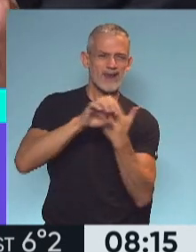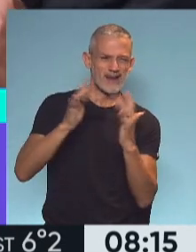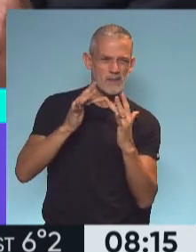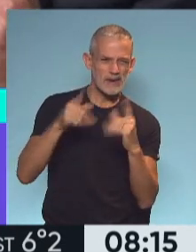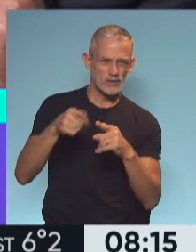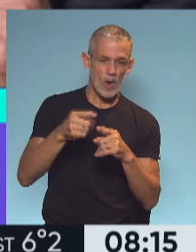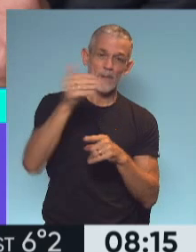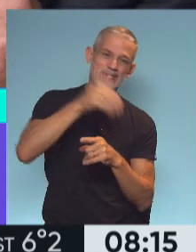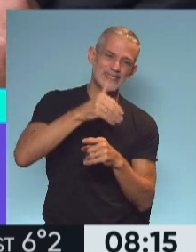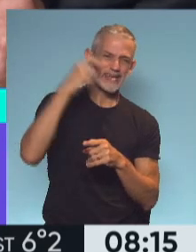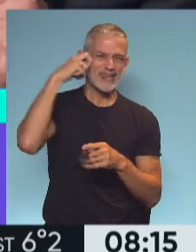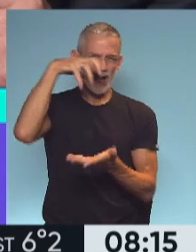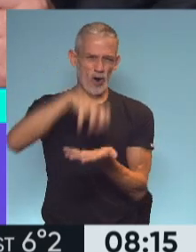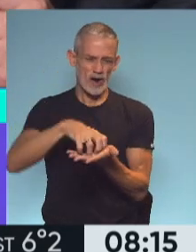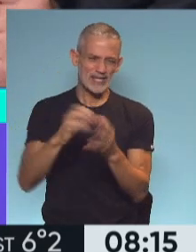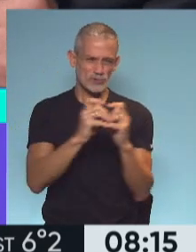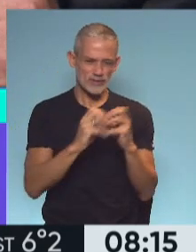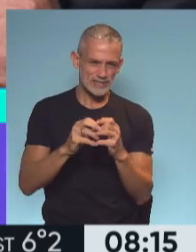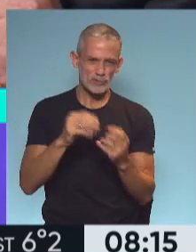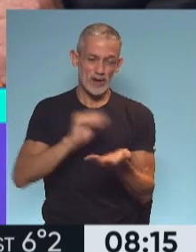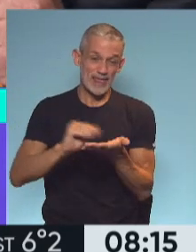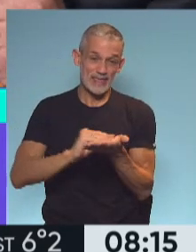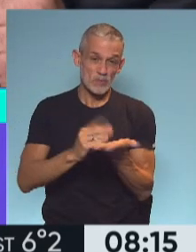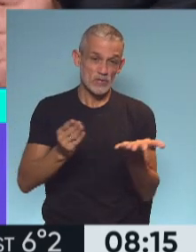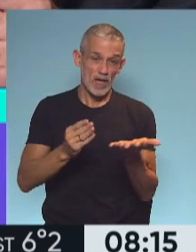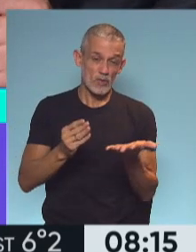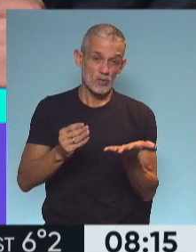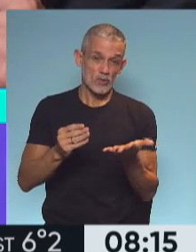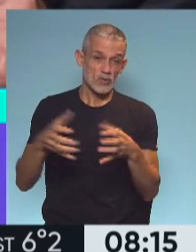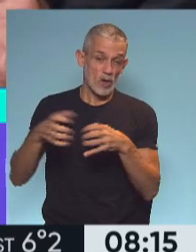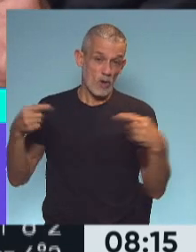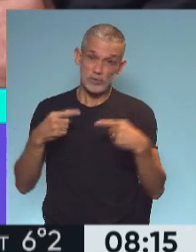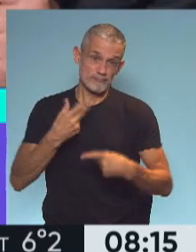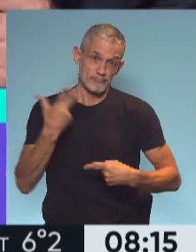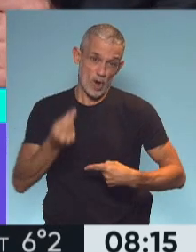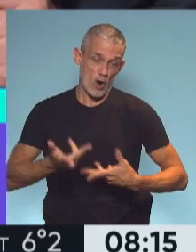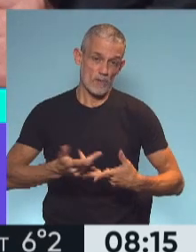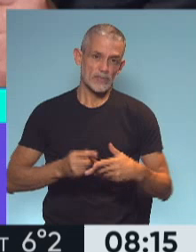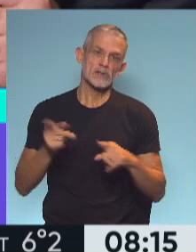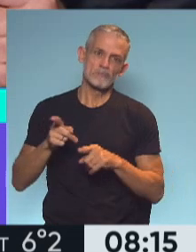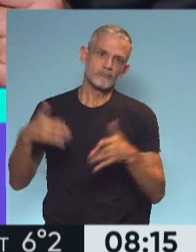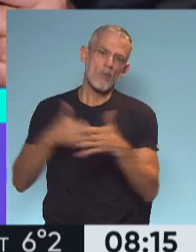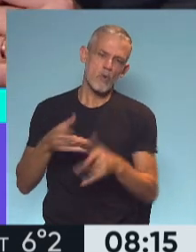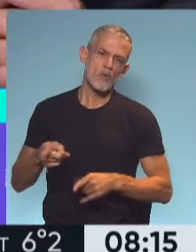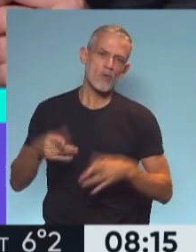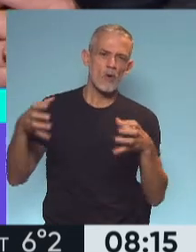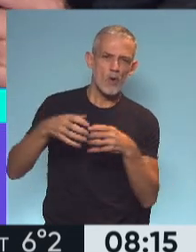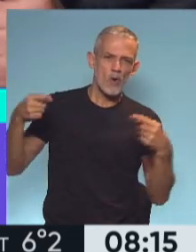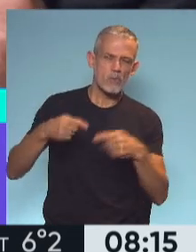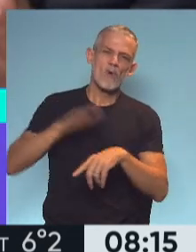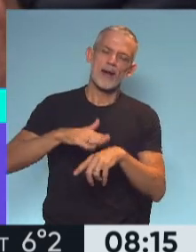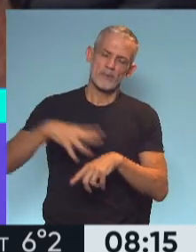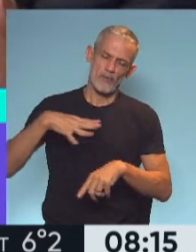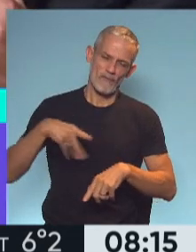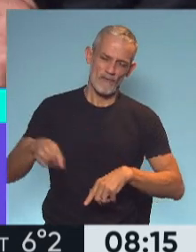la presencialidad remota en las sesiones del Congreso de la Nación. Claramente hay una obstrucción por parte de unos